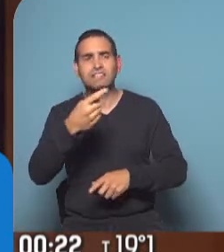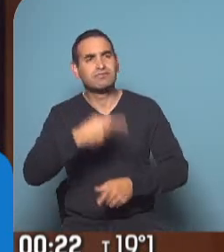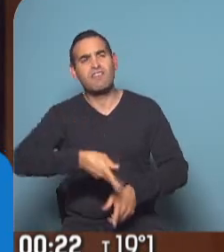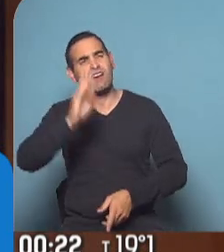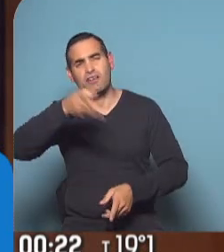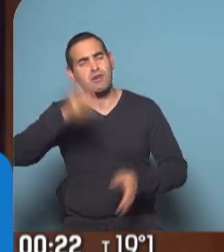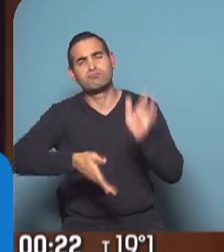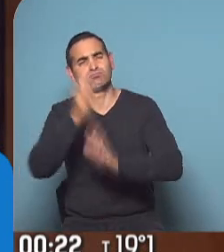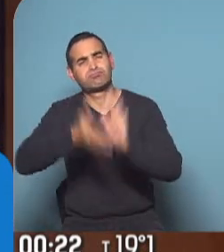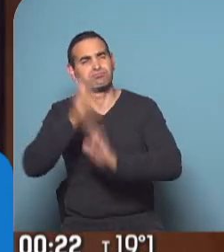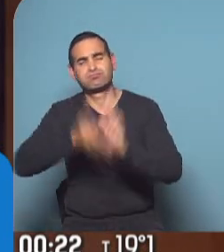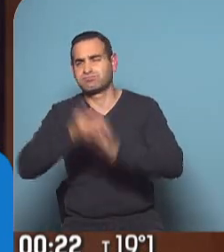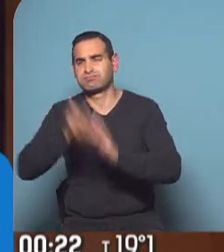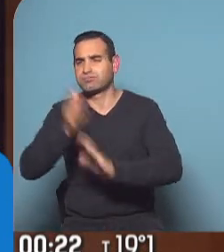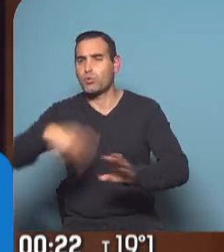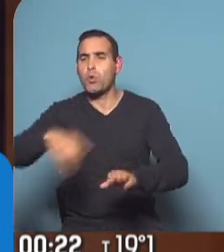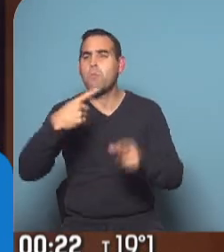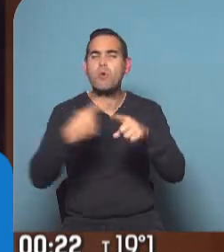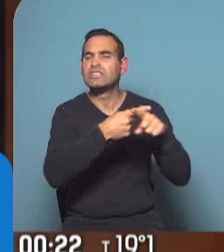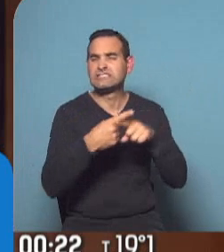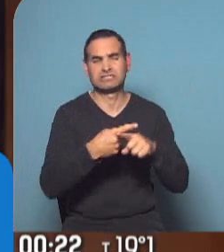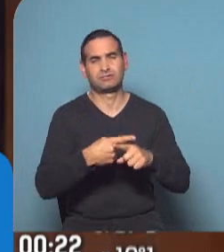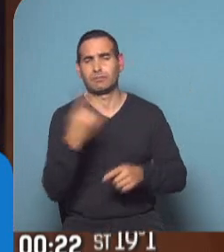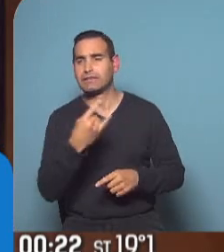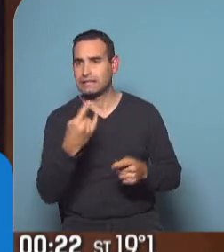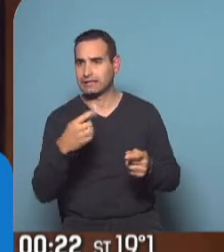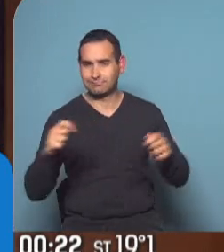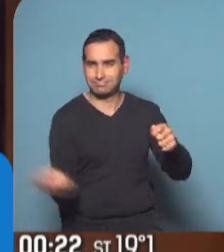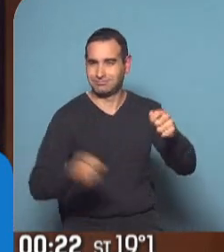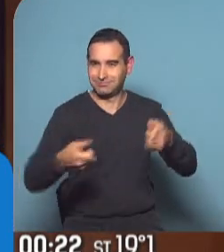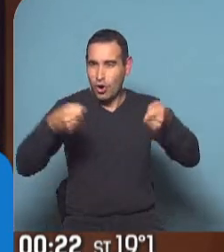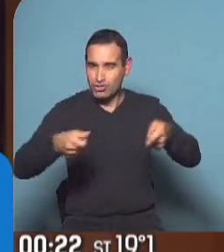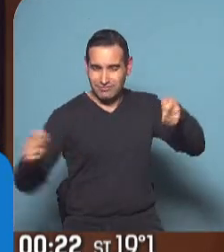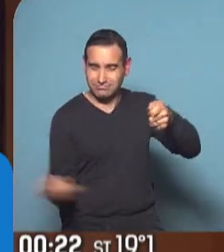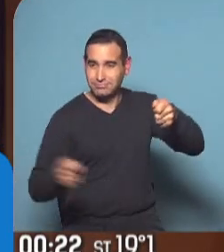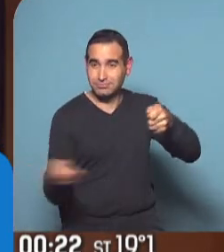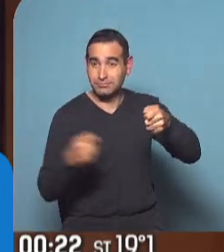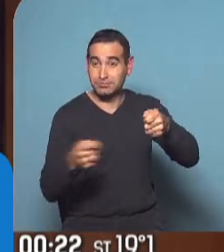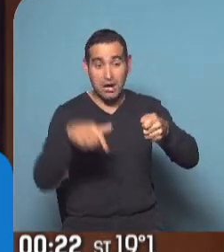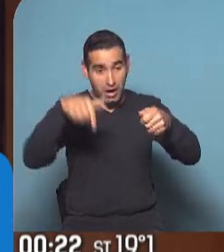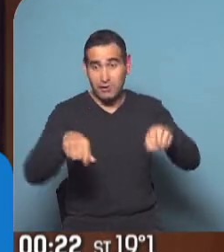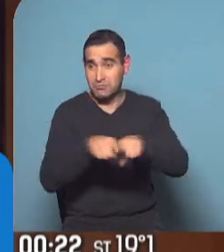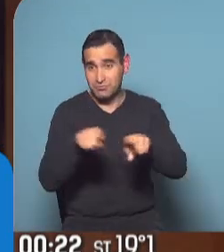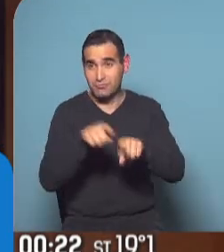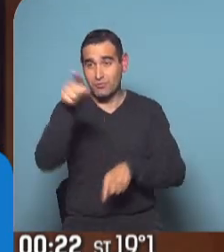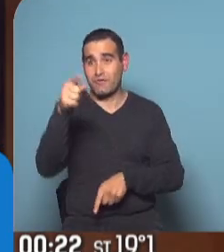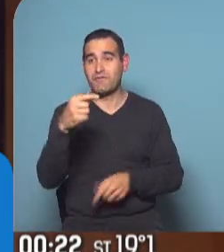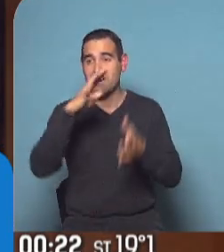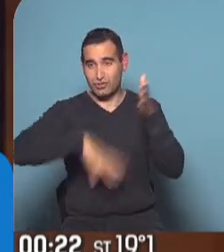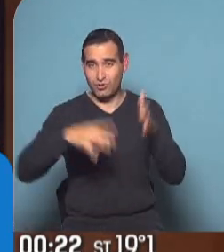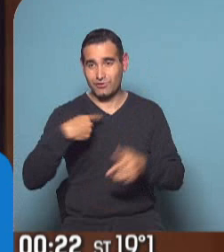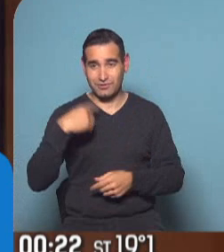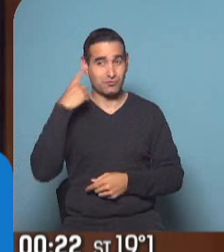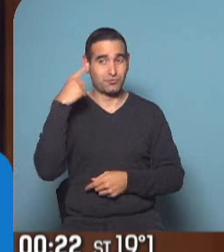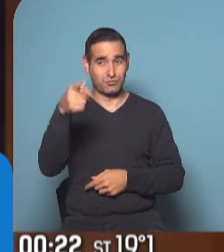creían en ningún político y tenga las que se escucharon los cacerolazos si es que yo marido por escucharan escuelas en barcelona pero no hemos también hemos